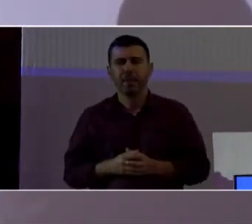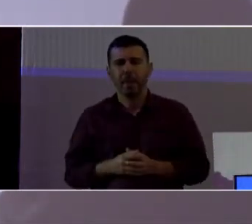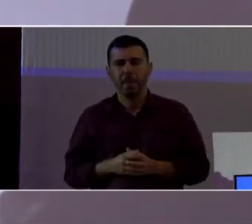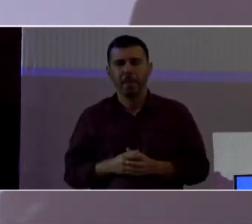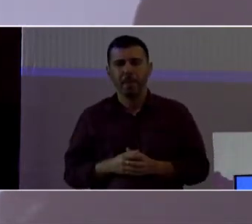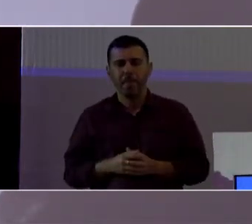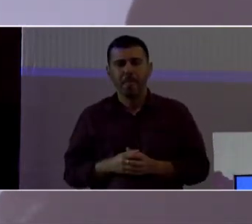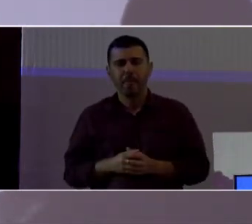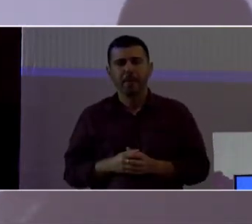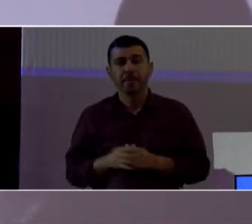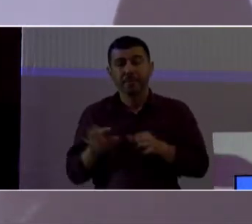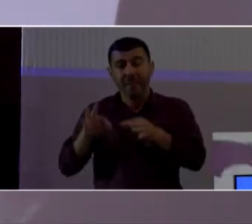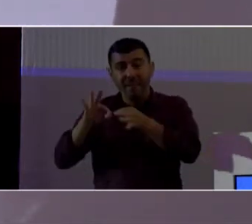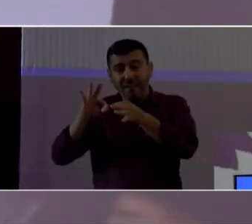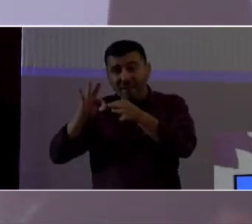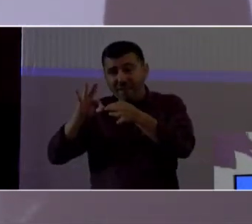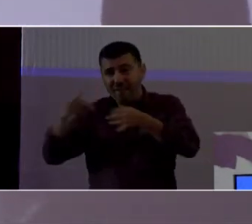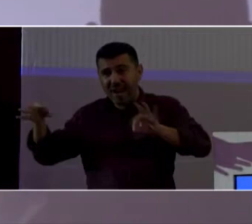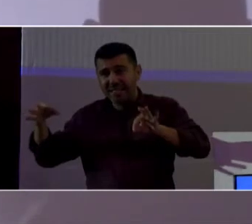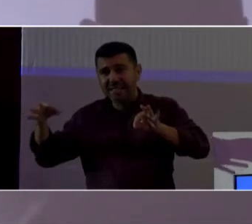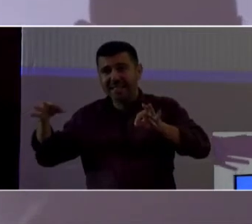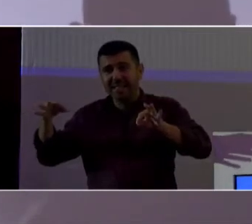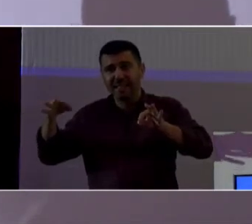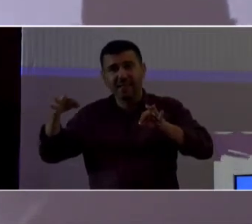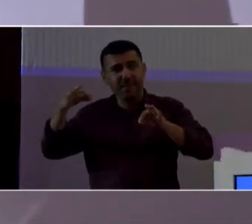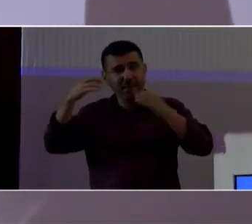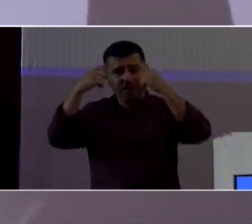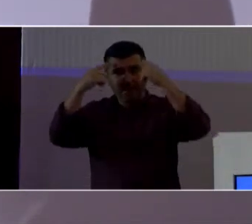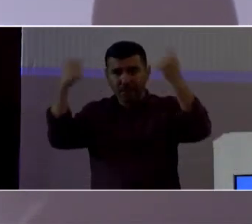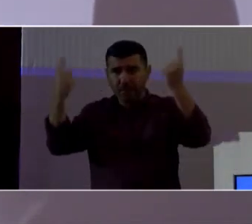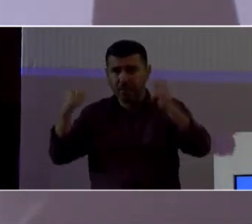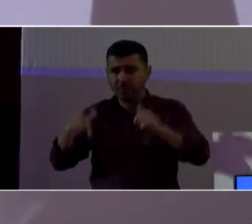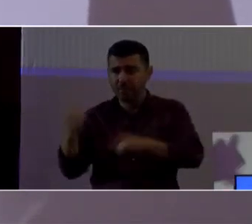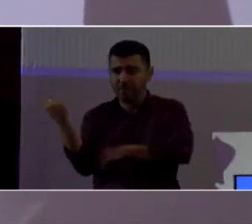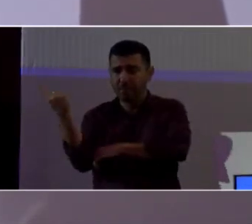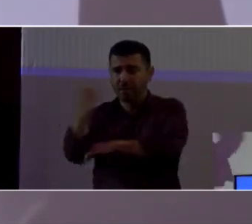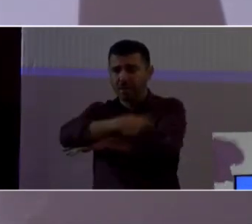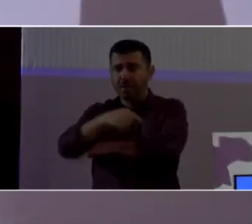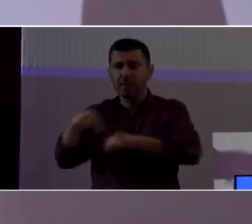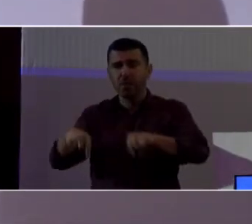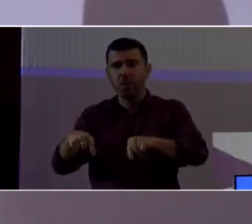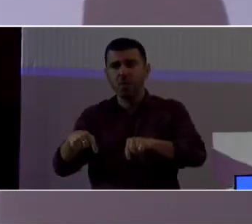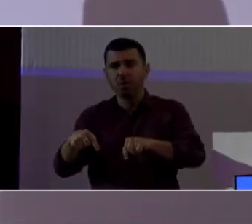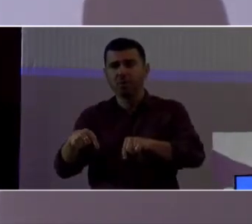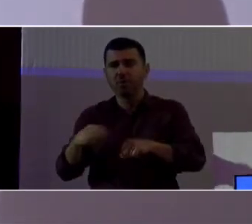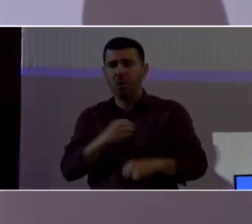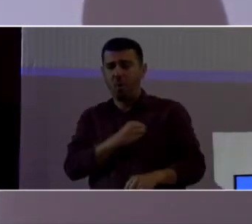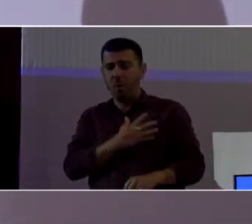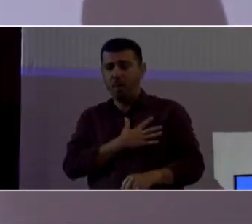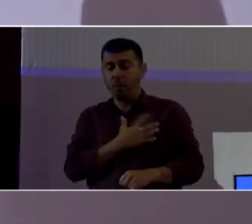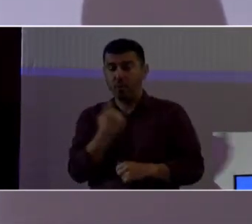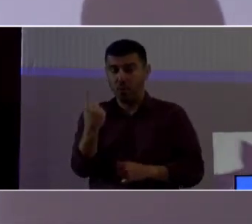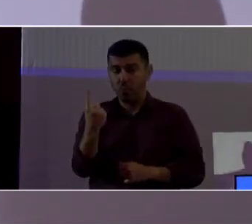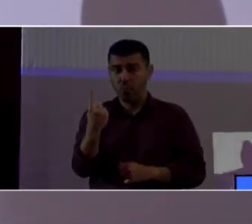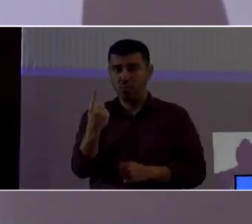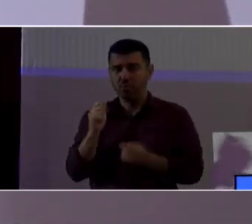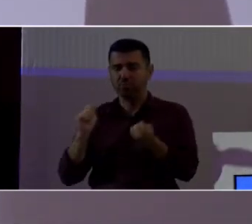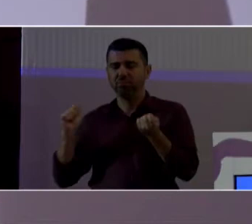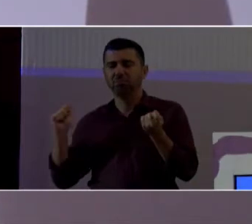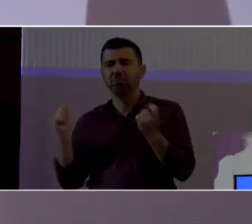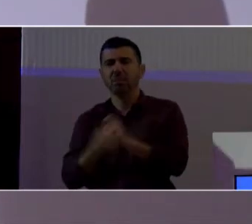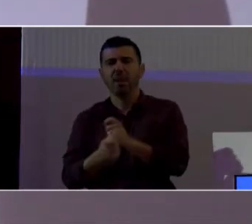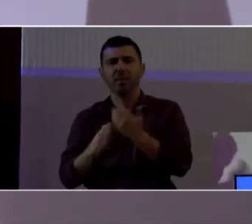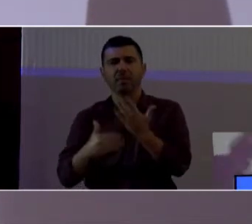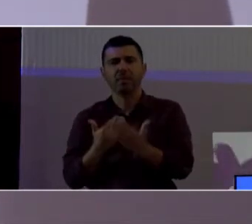Esa frase, que es parte del día de hoy, una oportunidad lo cambia todo, sea